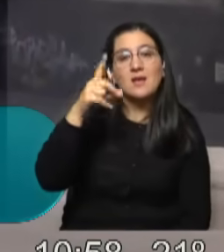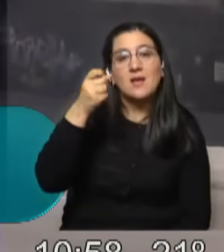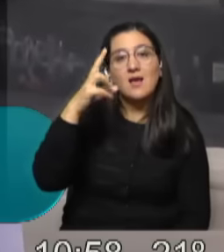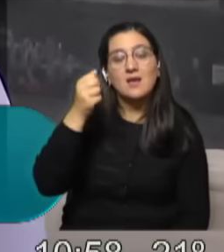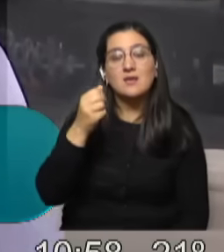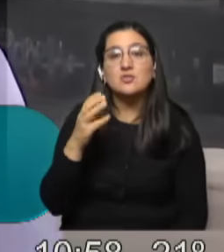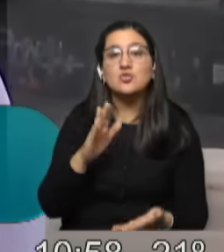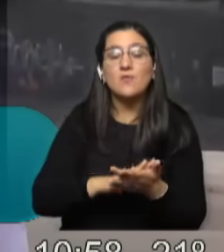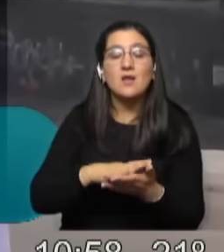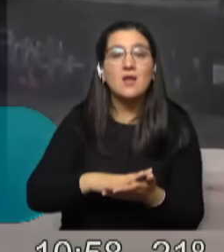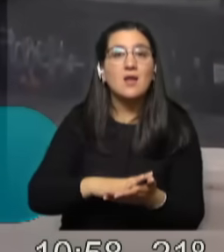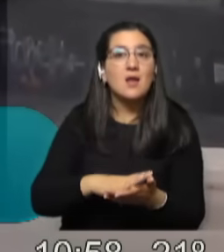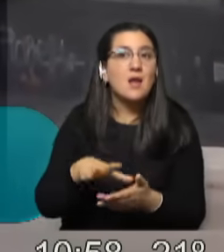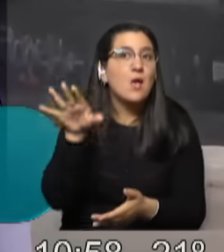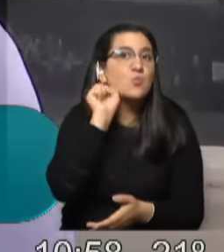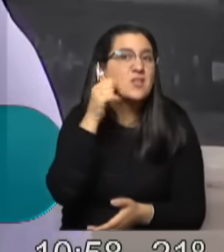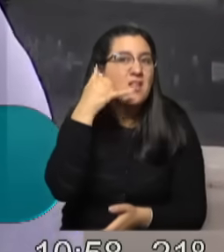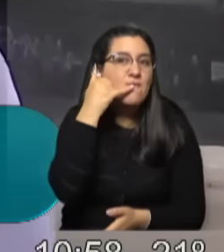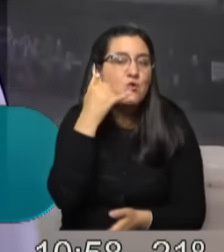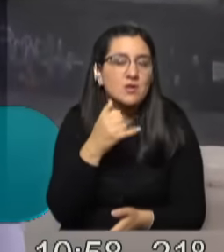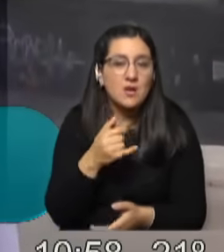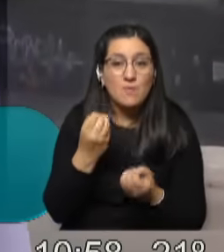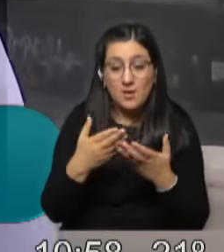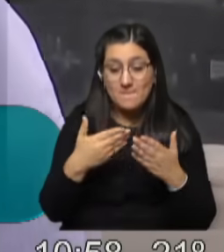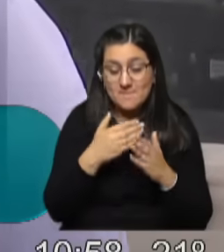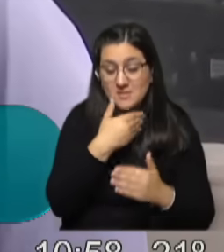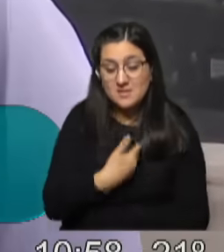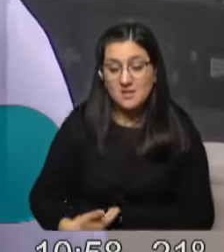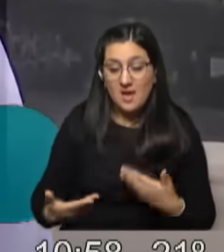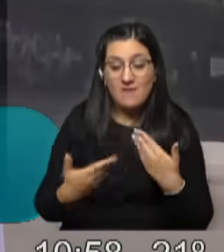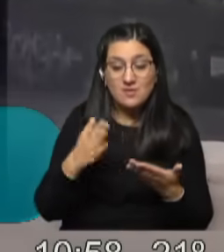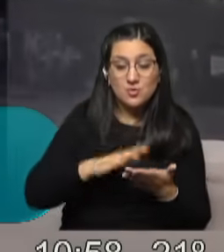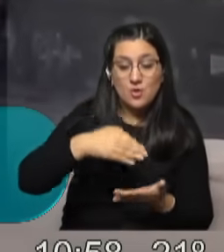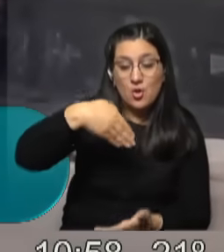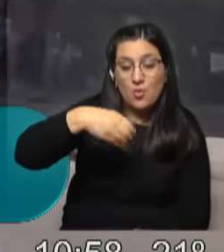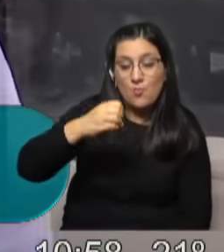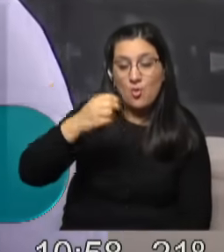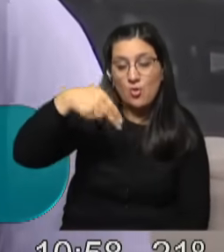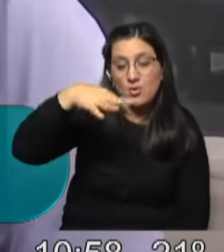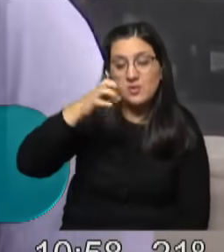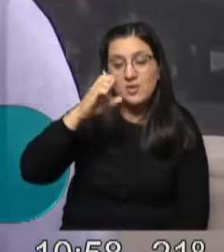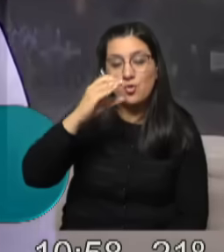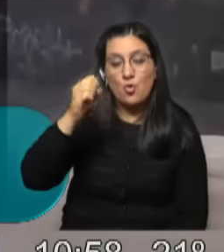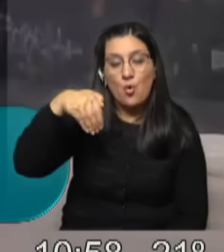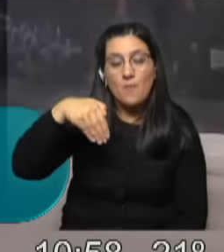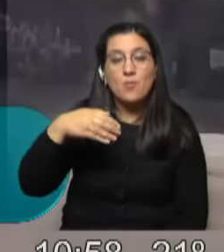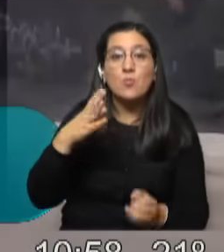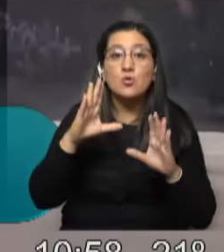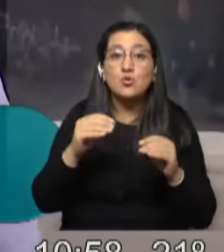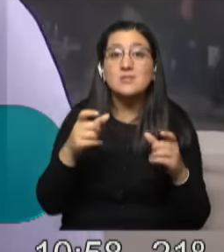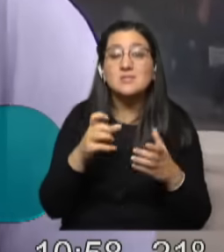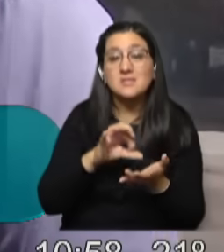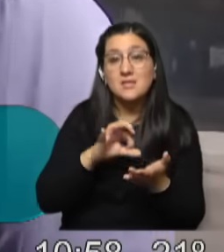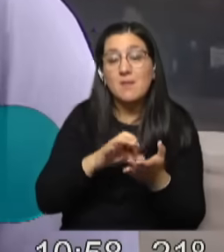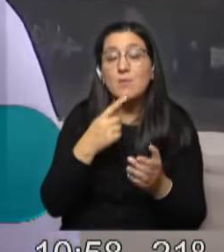del espionaje? Porque el presidente abre el abanico y habla puntualmente de la empresa Montecón, como dando a entender que todo el sistema político tiene contactos con esta